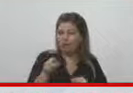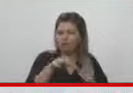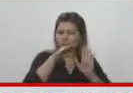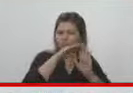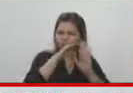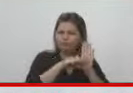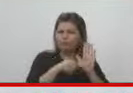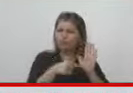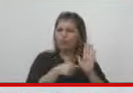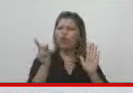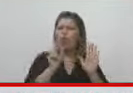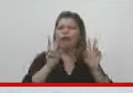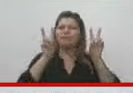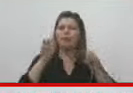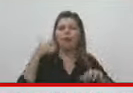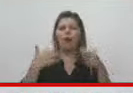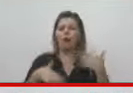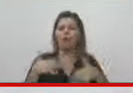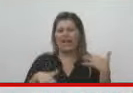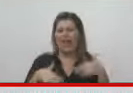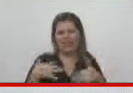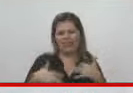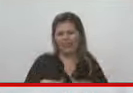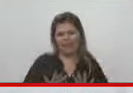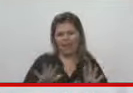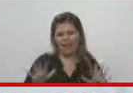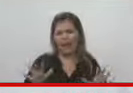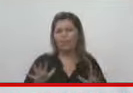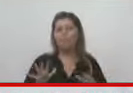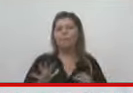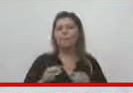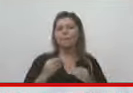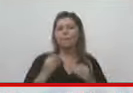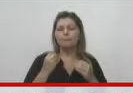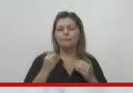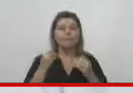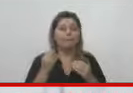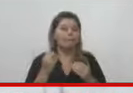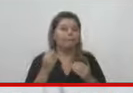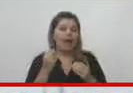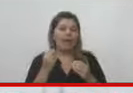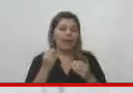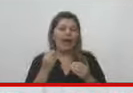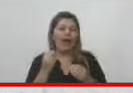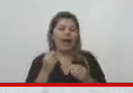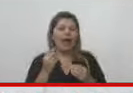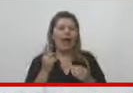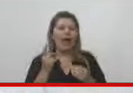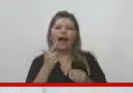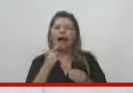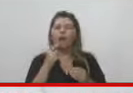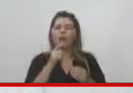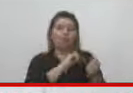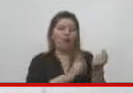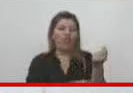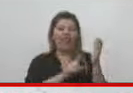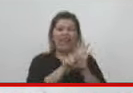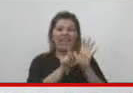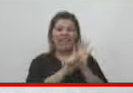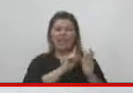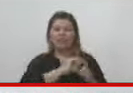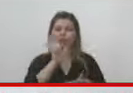de urgencia para eludir la debida intervención del Poder Legislativo en lo que hace a